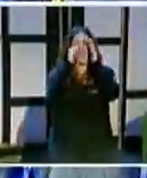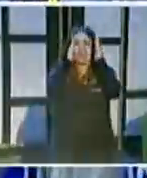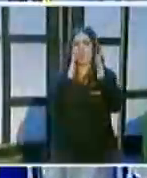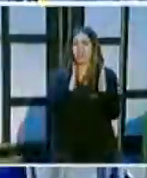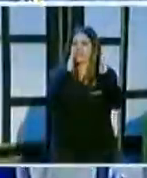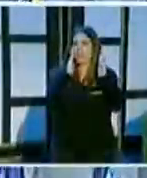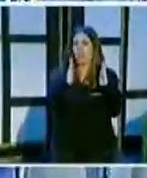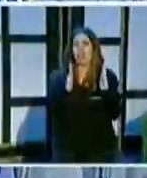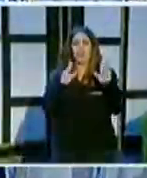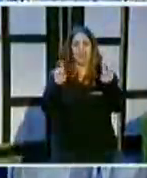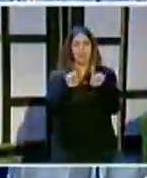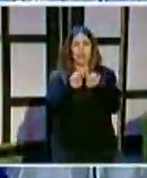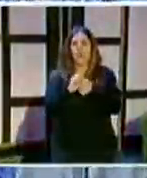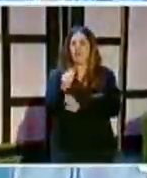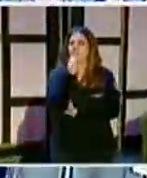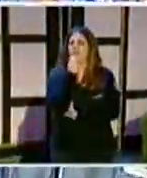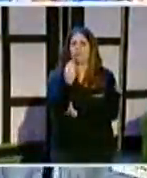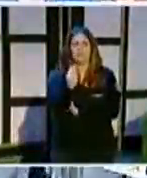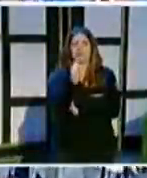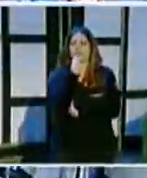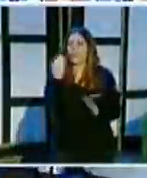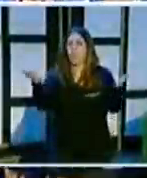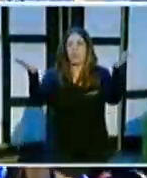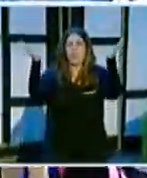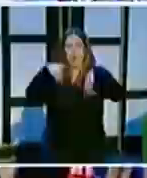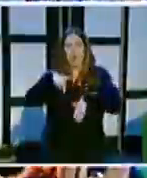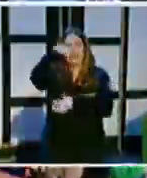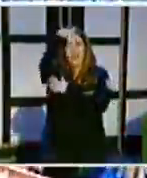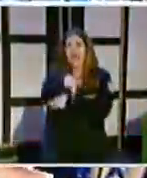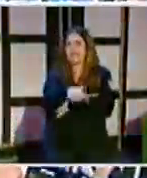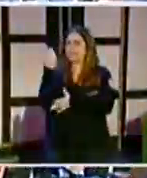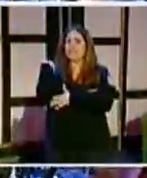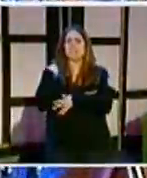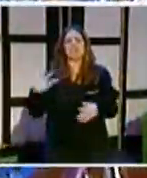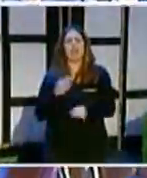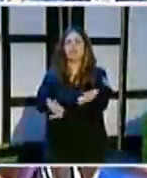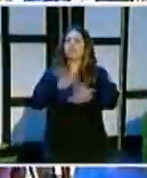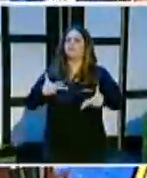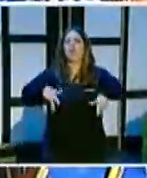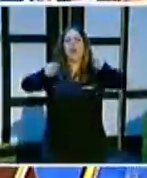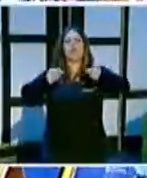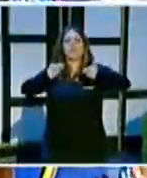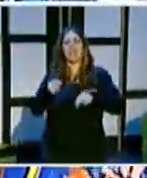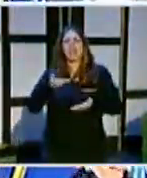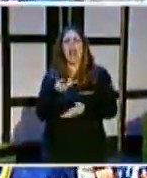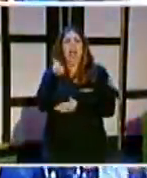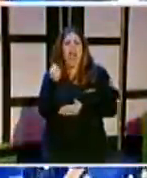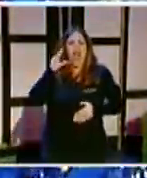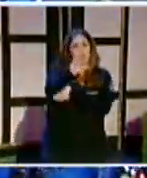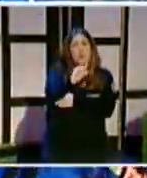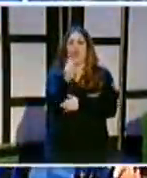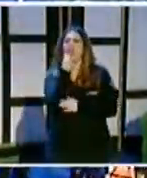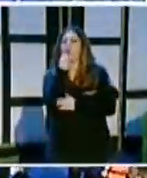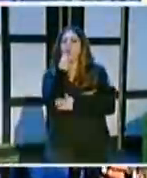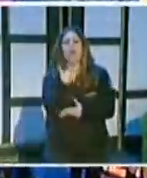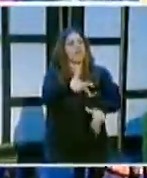la dieta necesaria. Y aquí se acabó la ayuda que había para el comedor. Yogures